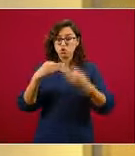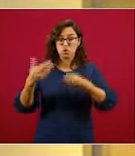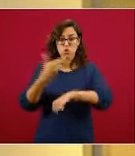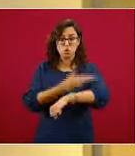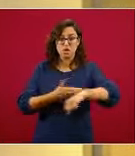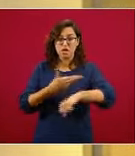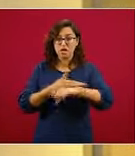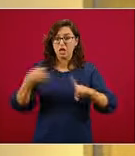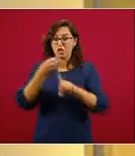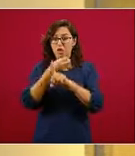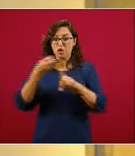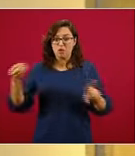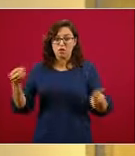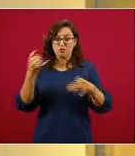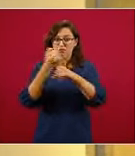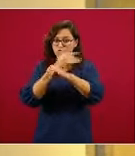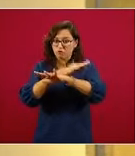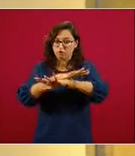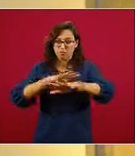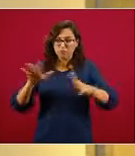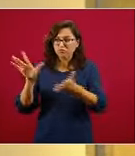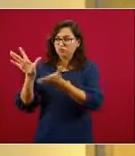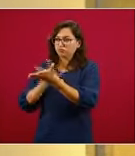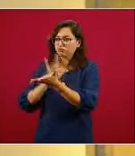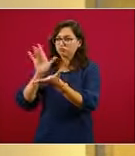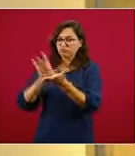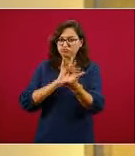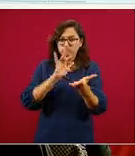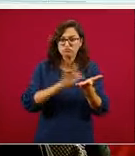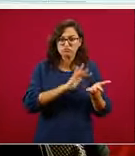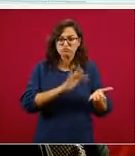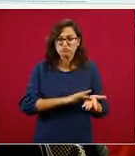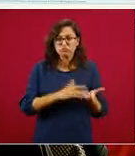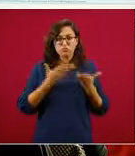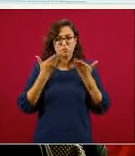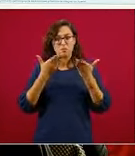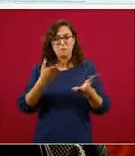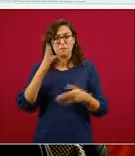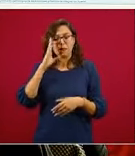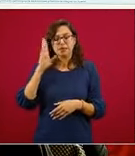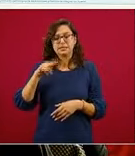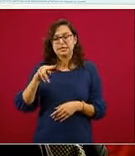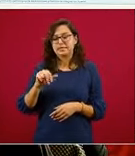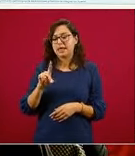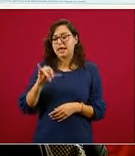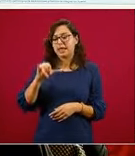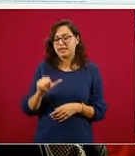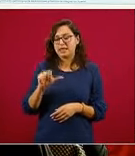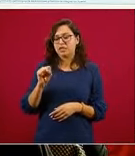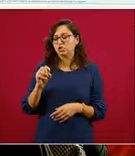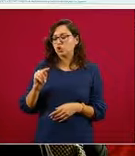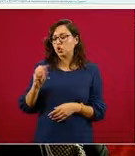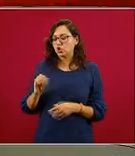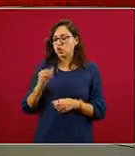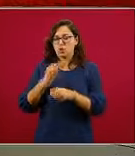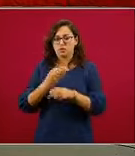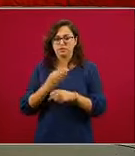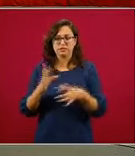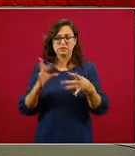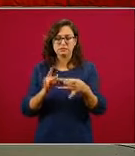concentra información valiosísima que la maestra Nadia Soto nos va a hacer el favor de explicar esta